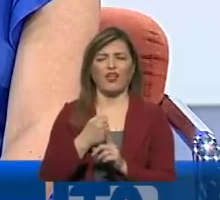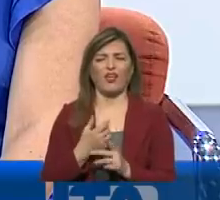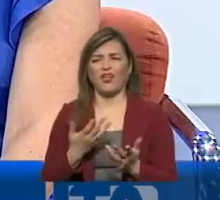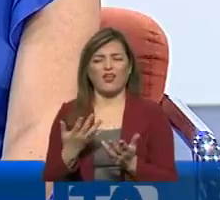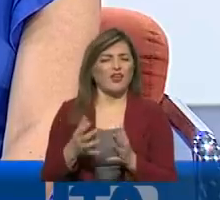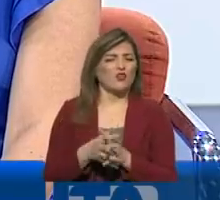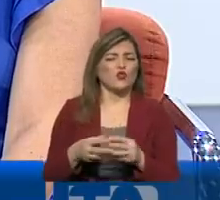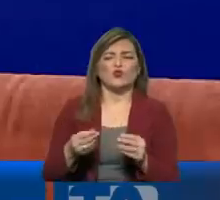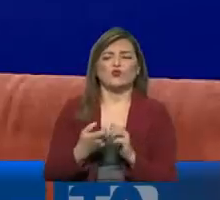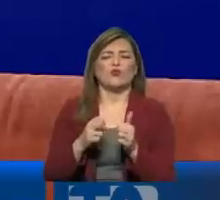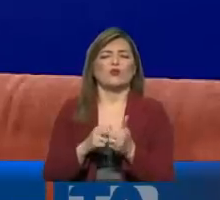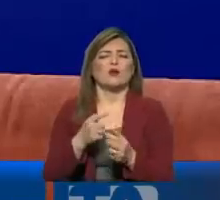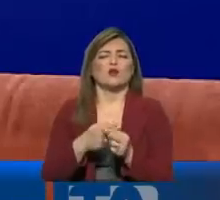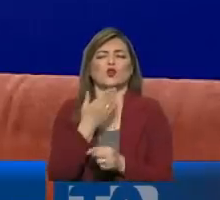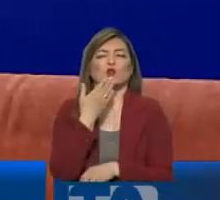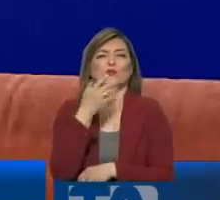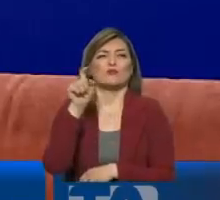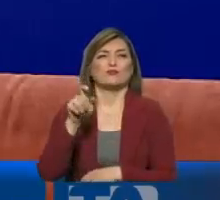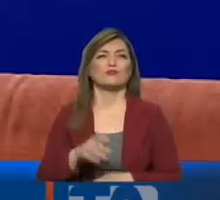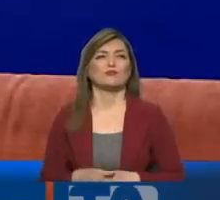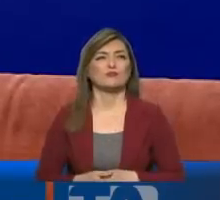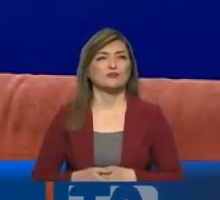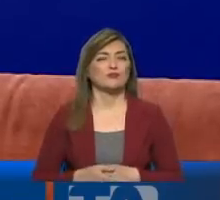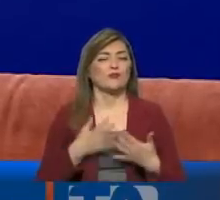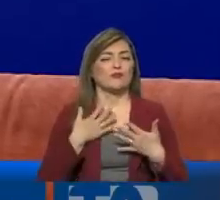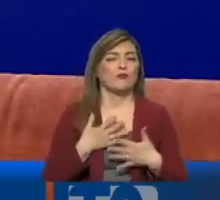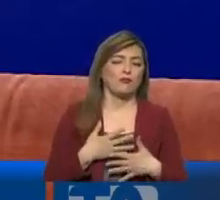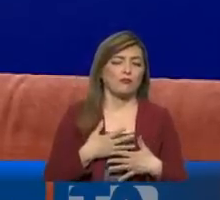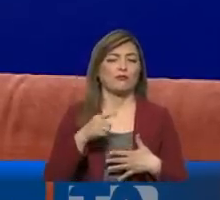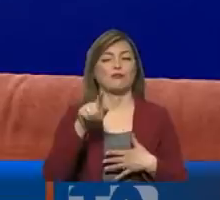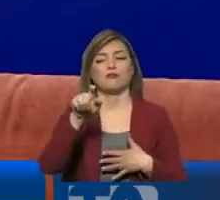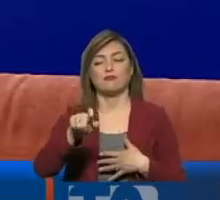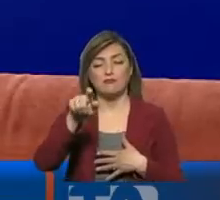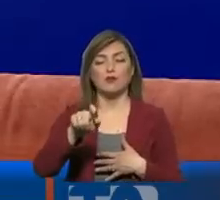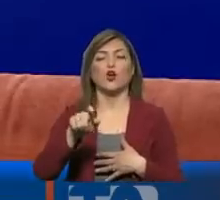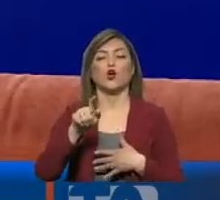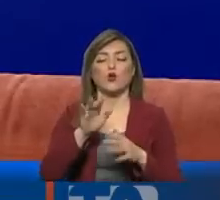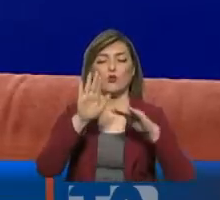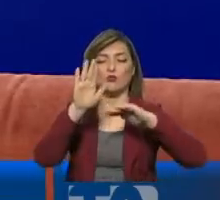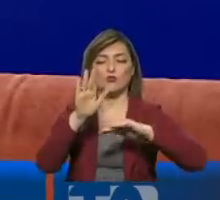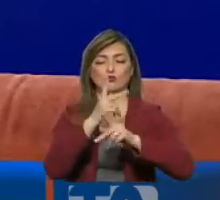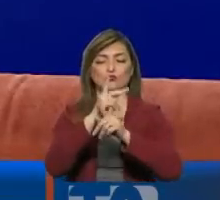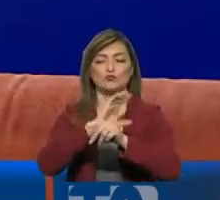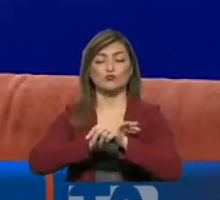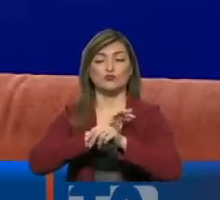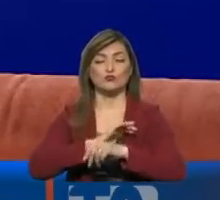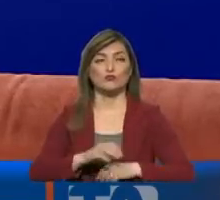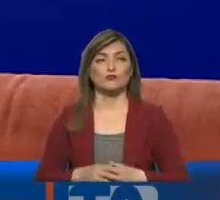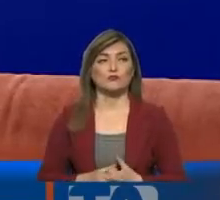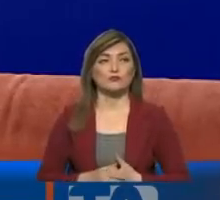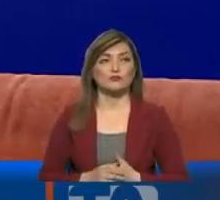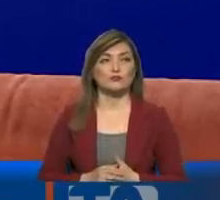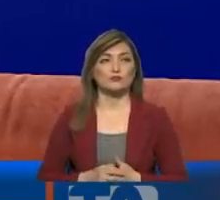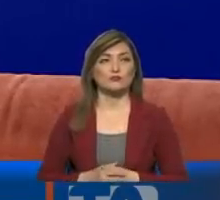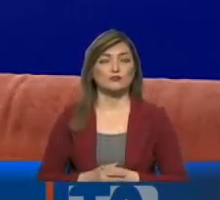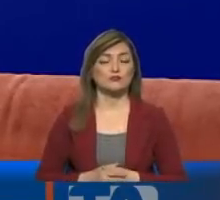está atravesando? Es necesario el compromiso del Consejo Metropolitano y de quien